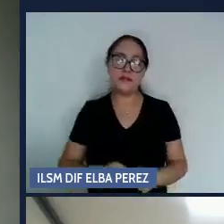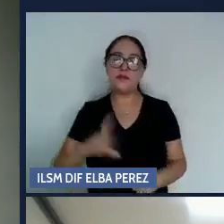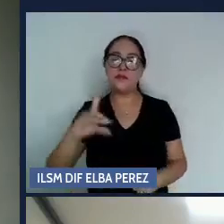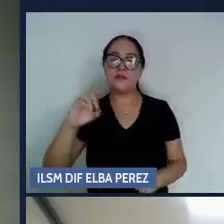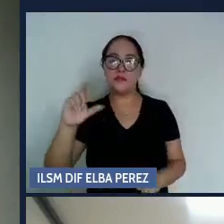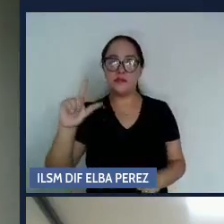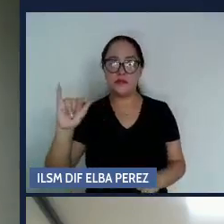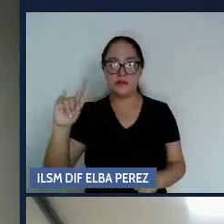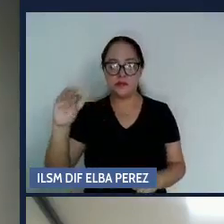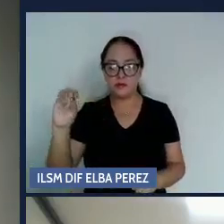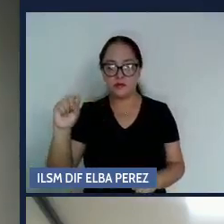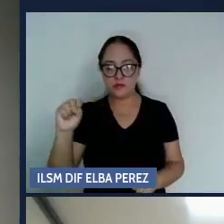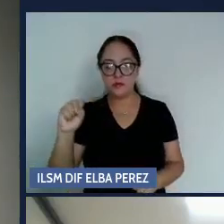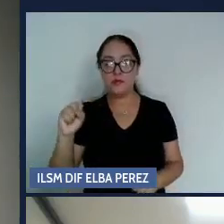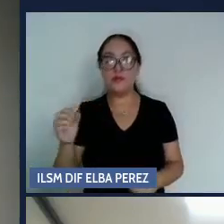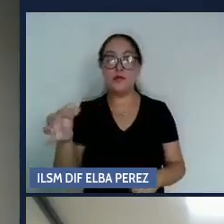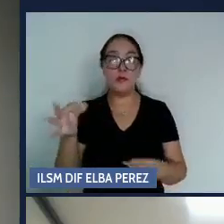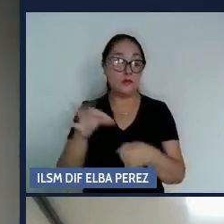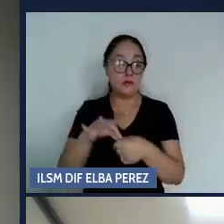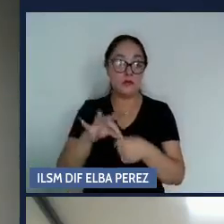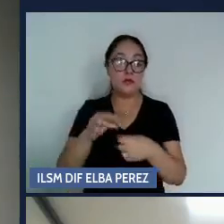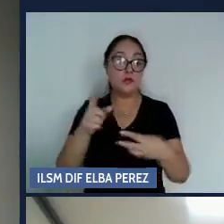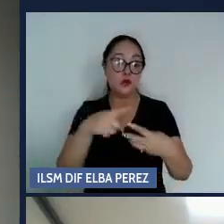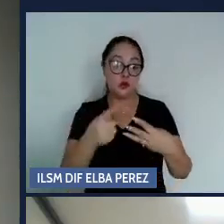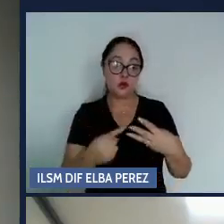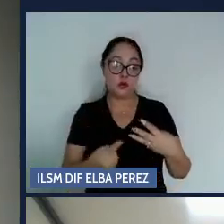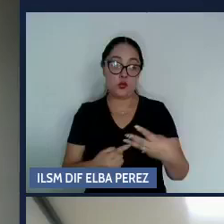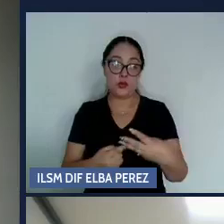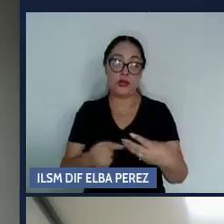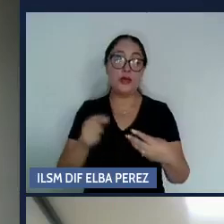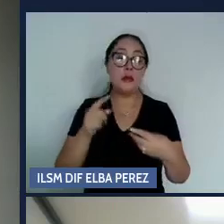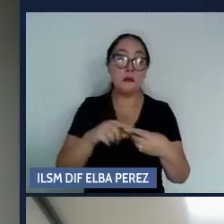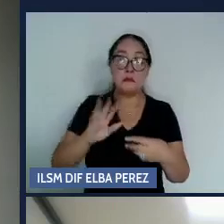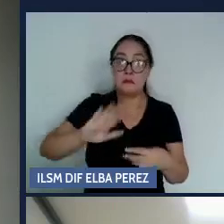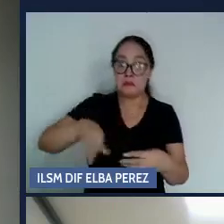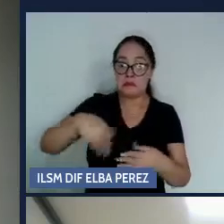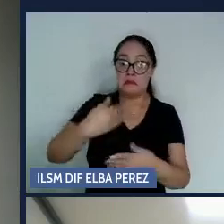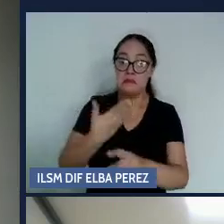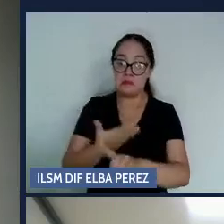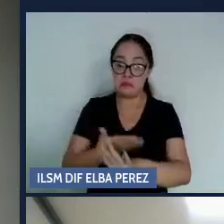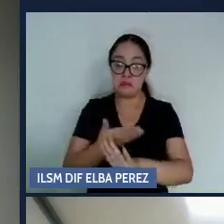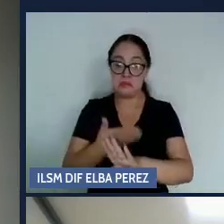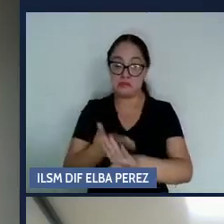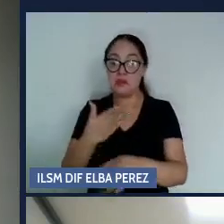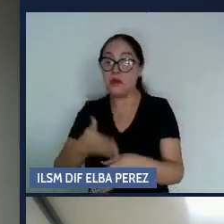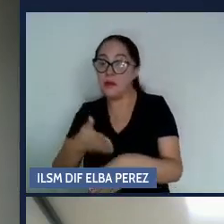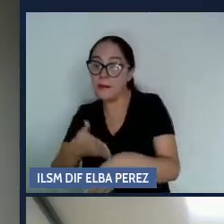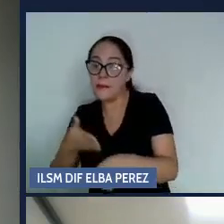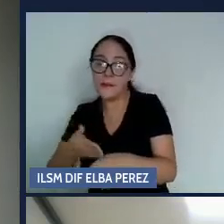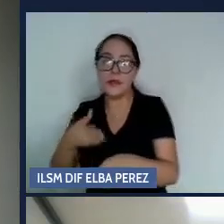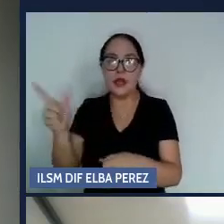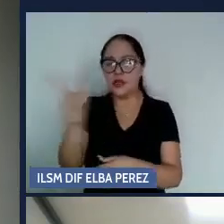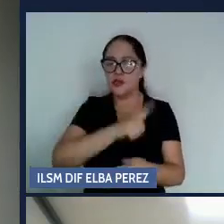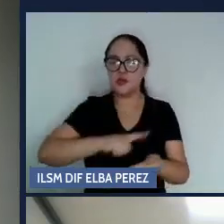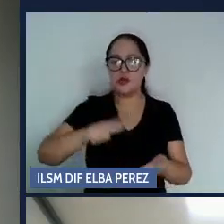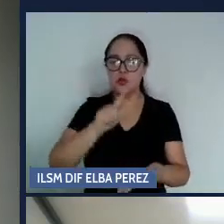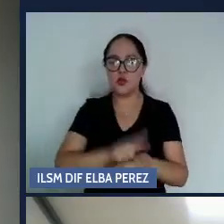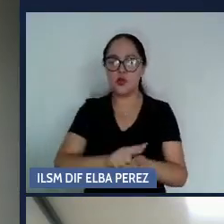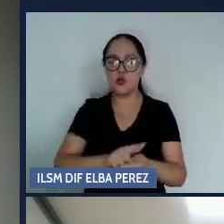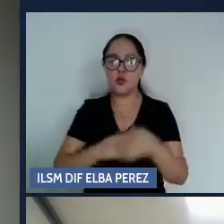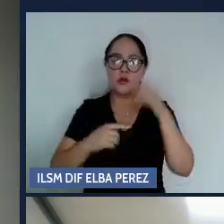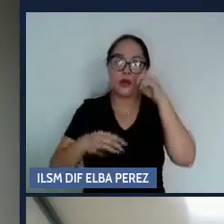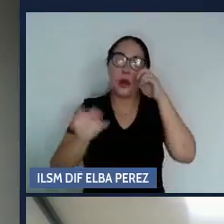persiguen de oficio, están considerados por la ley como no graves y todos, absolutamente todos los